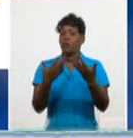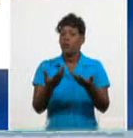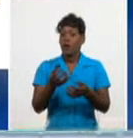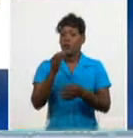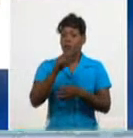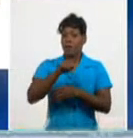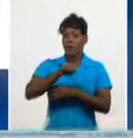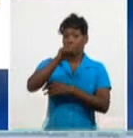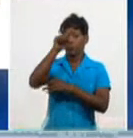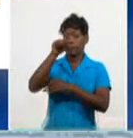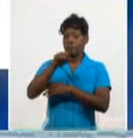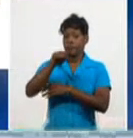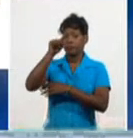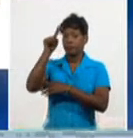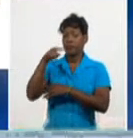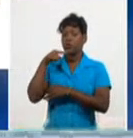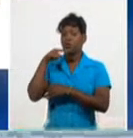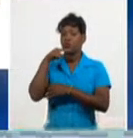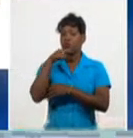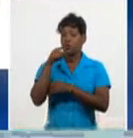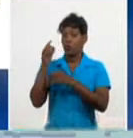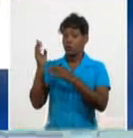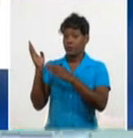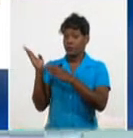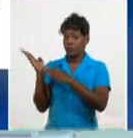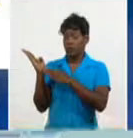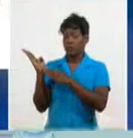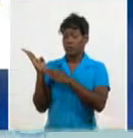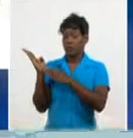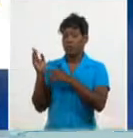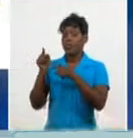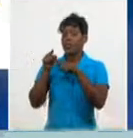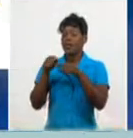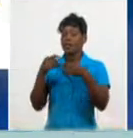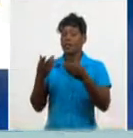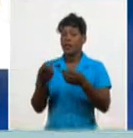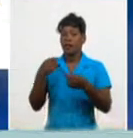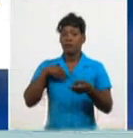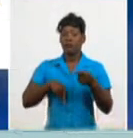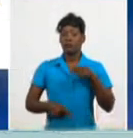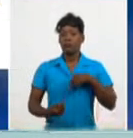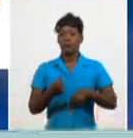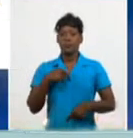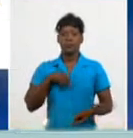roja. La curva roja es el título de anticuerpos